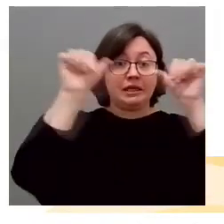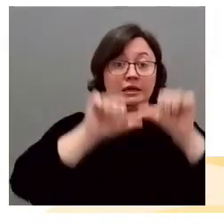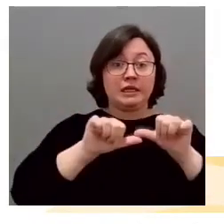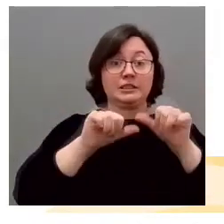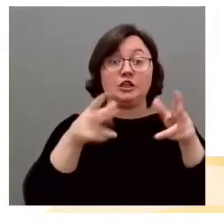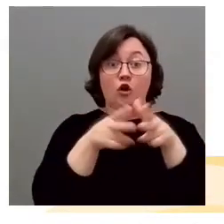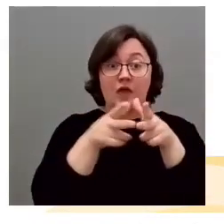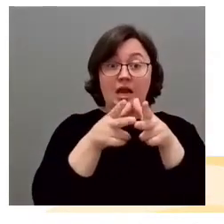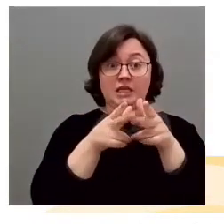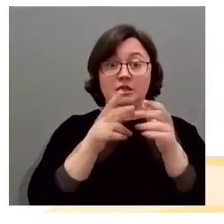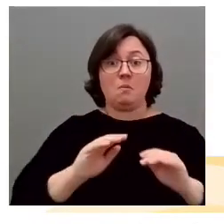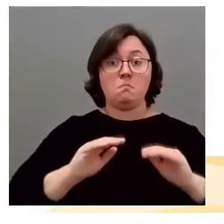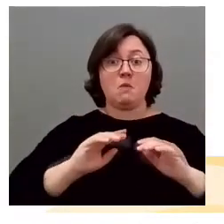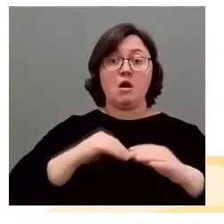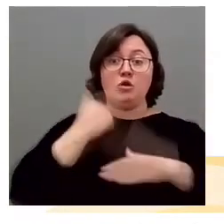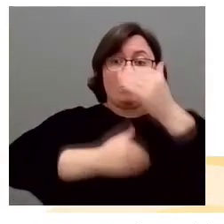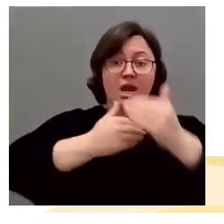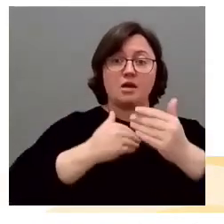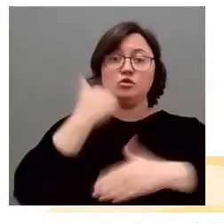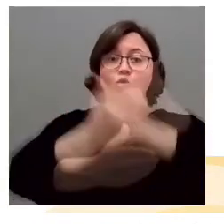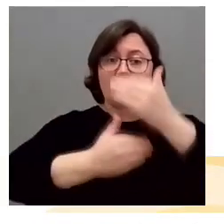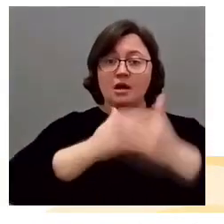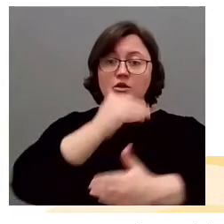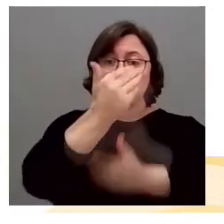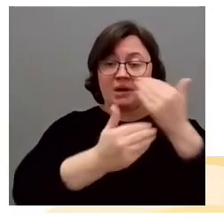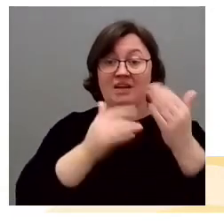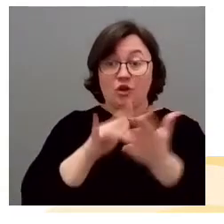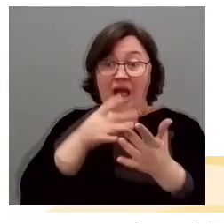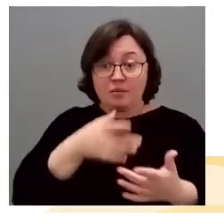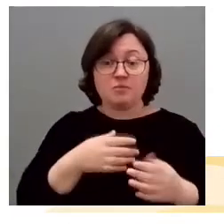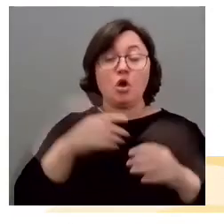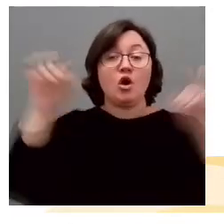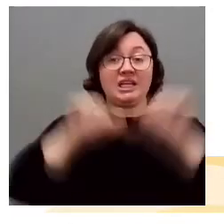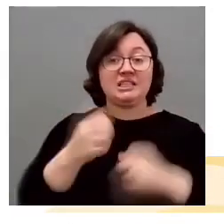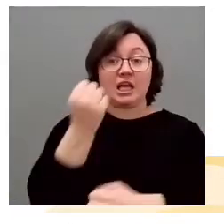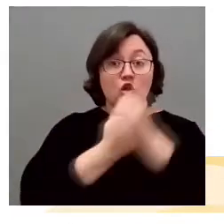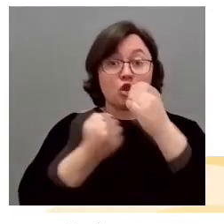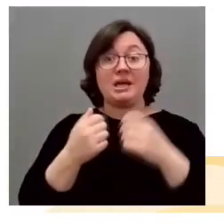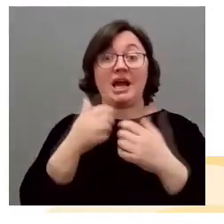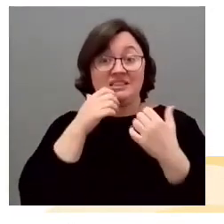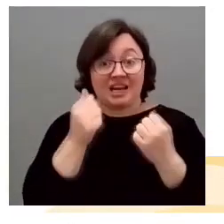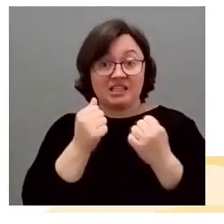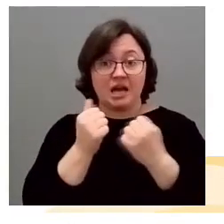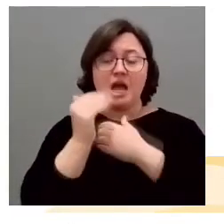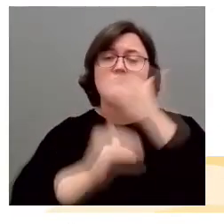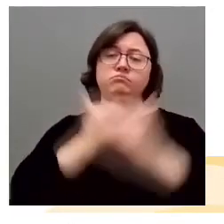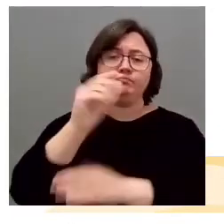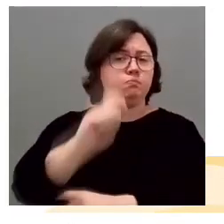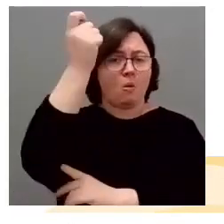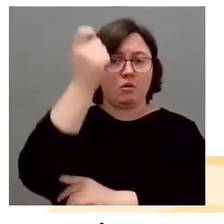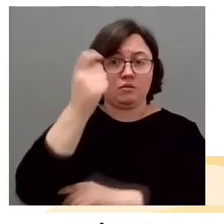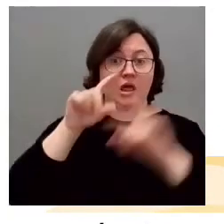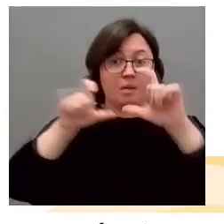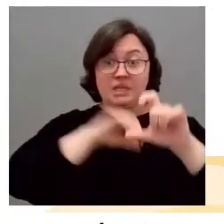ahora mismo una crisis social, sanitaria y económica a la vez. Y esto, insisto, no lo han superado muchas empresas del ámbito